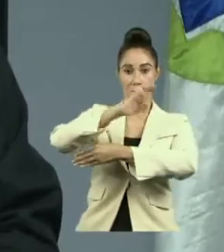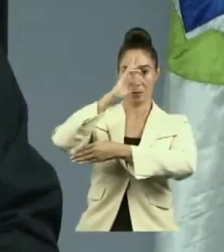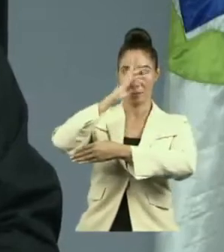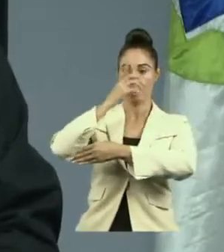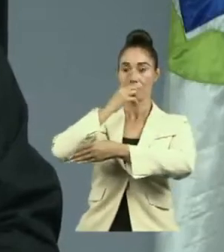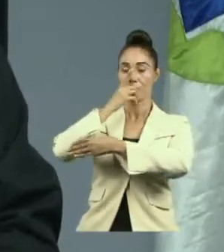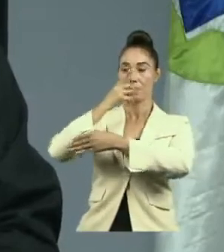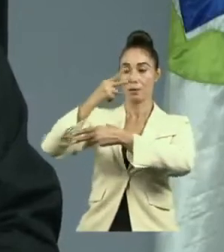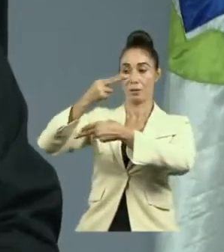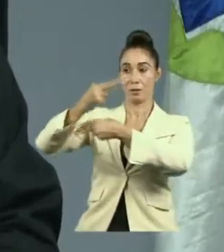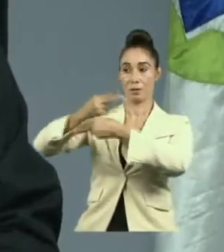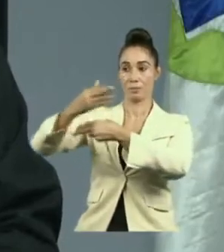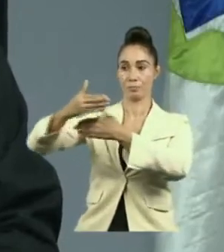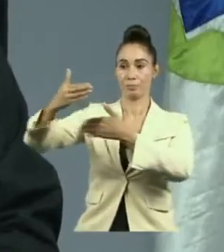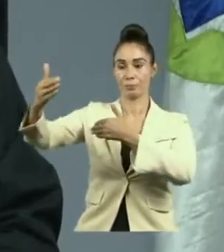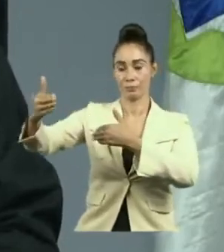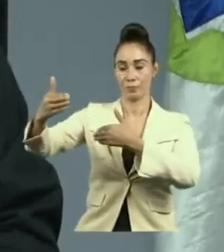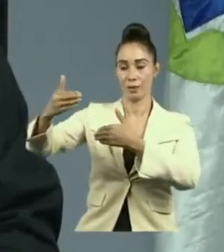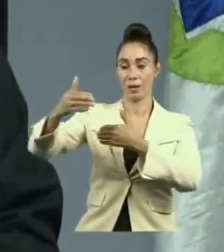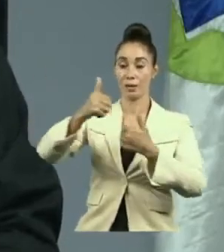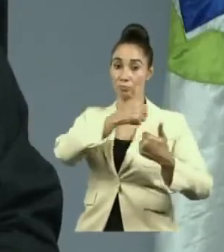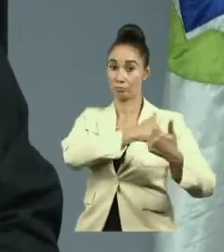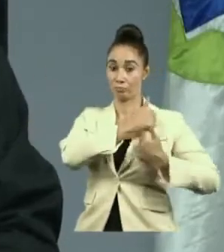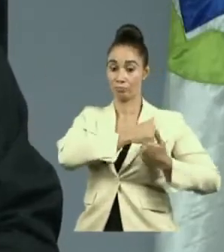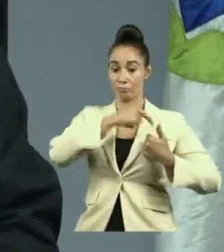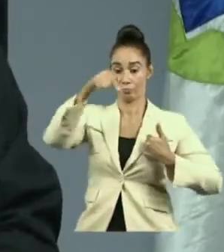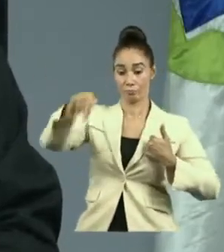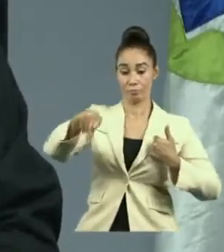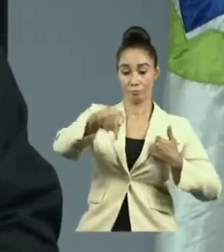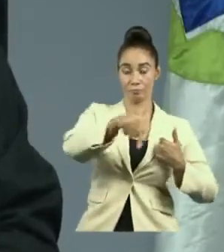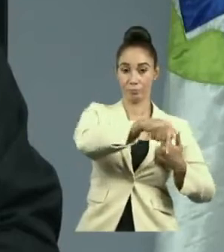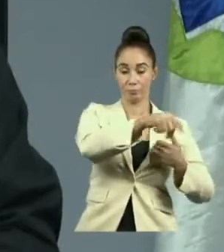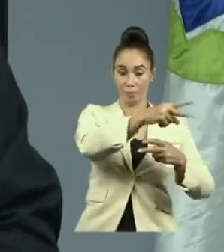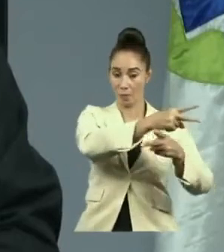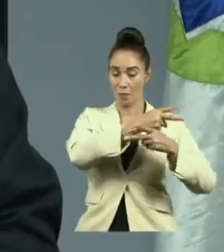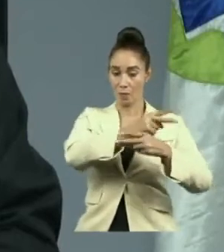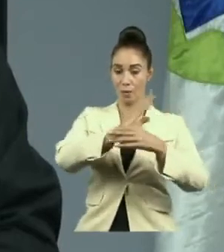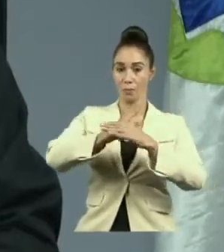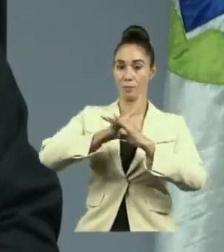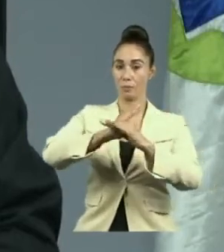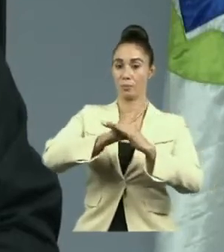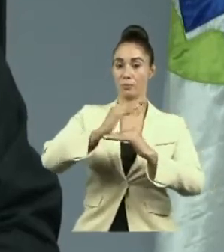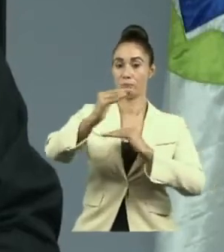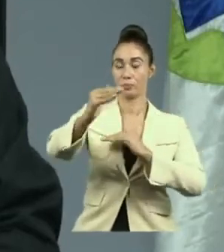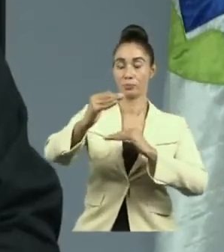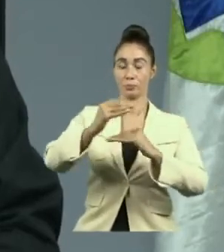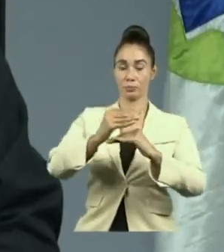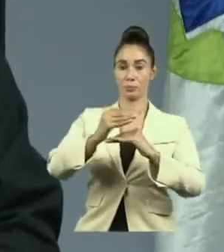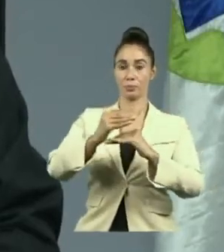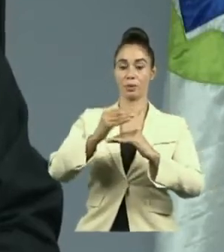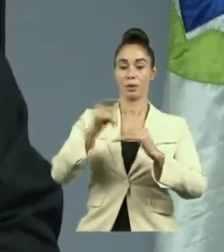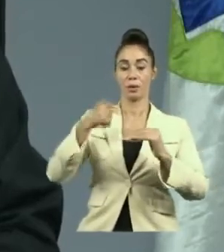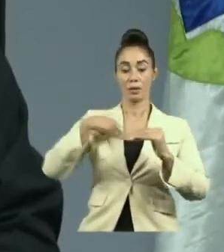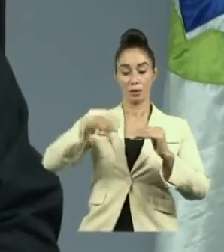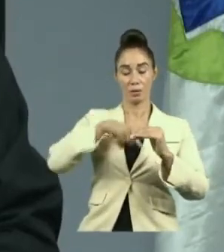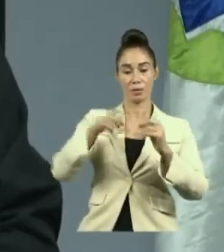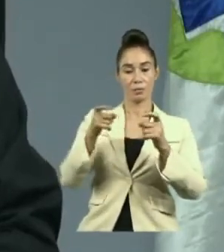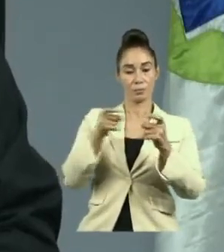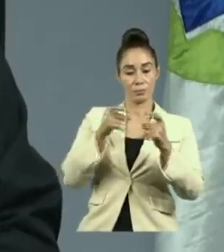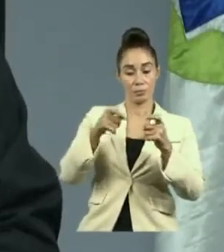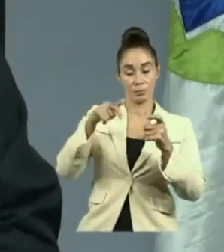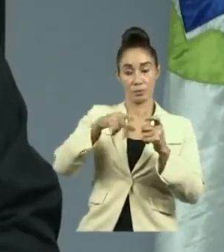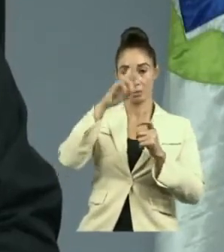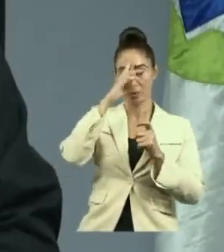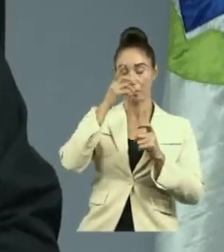contención de la circulación así como estamos conteniendo la circulación a nivel nacional con toques de queda y